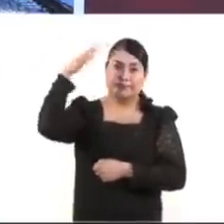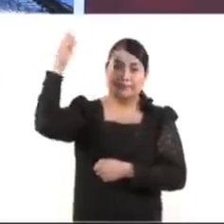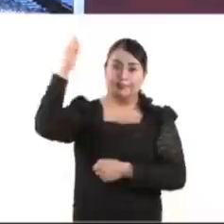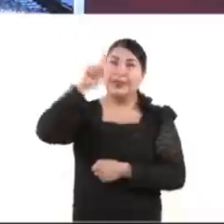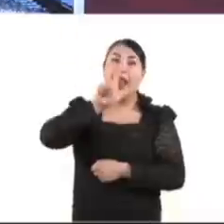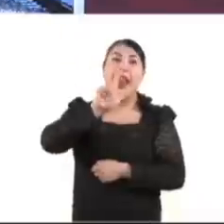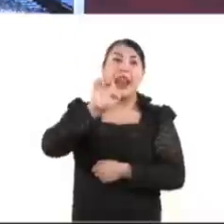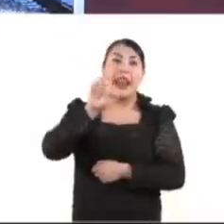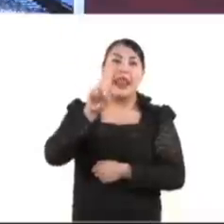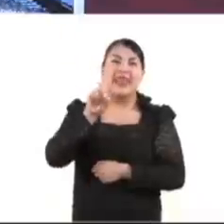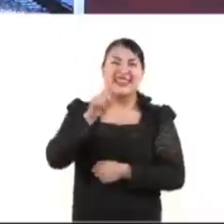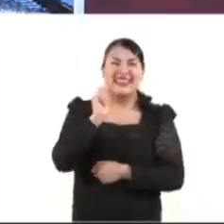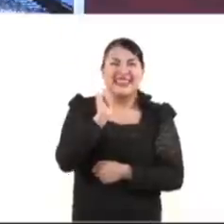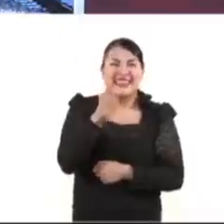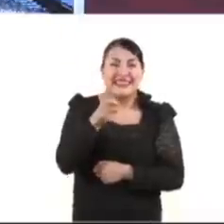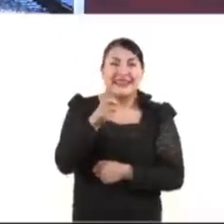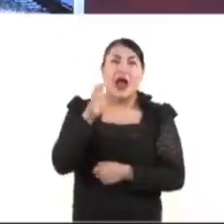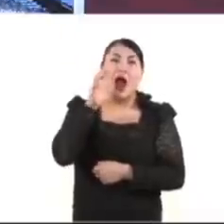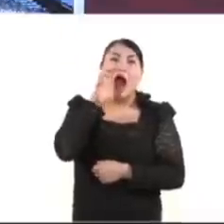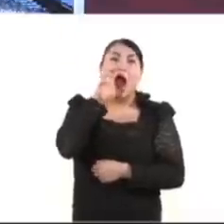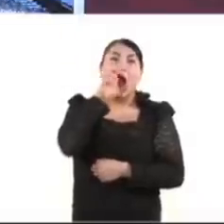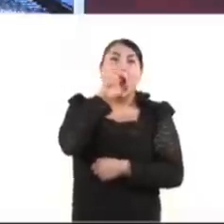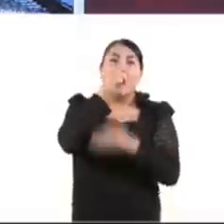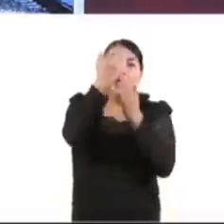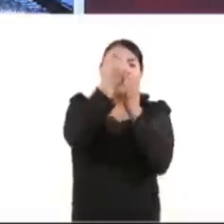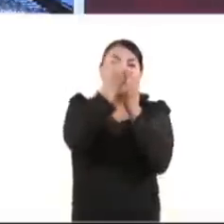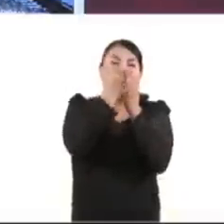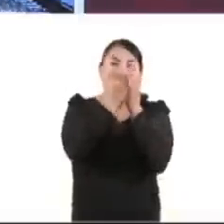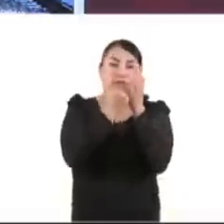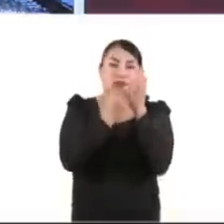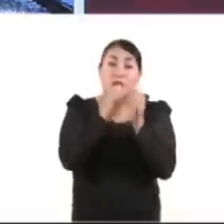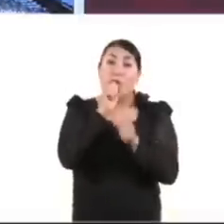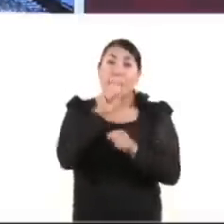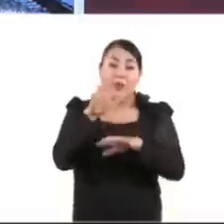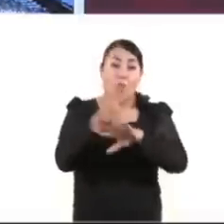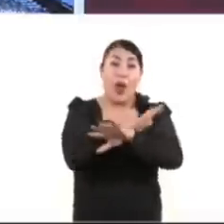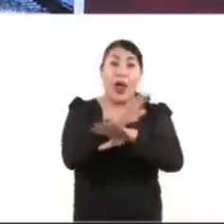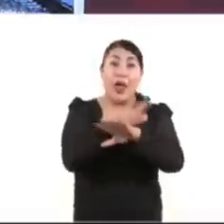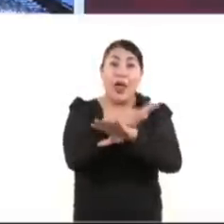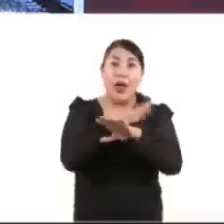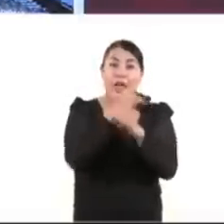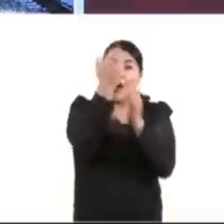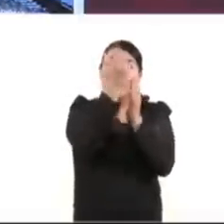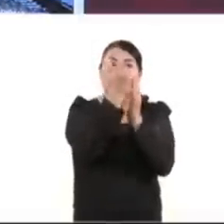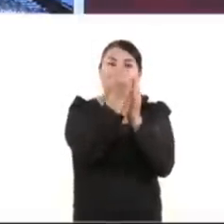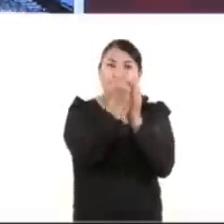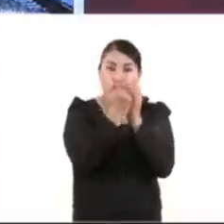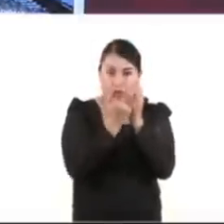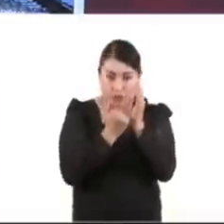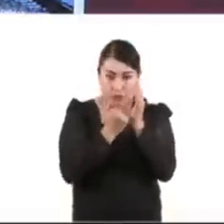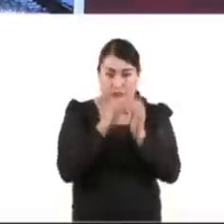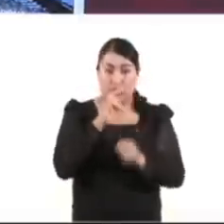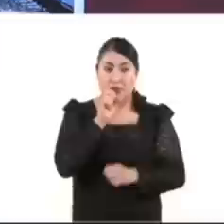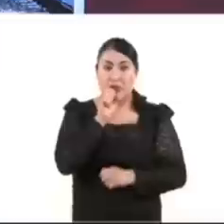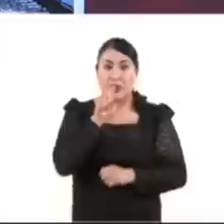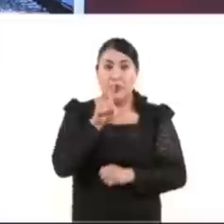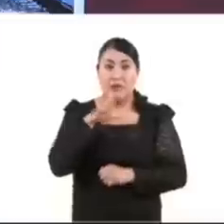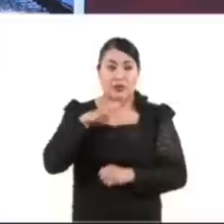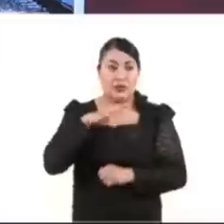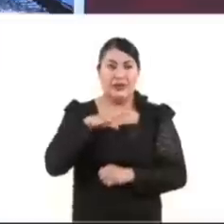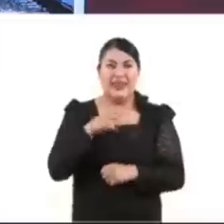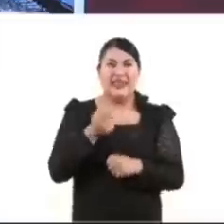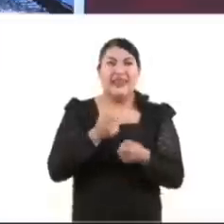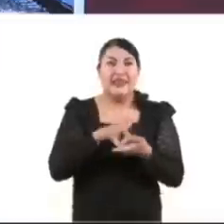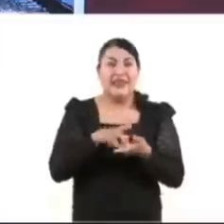las temperaturas y también tener ahorros en el consumo de energía tendrán indicadores de destino y número de tren